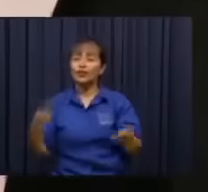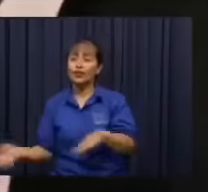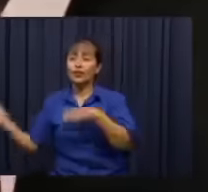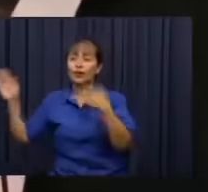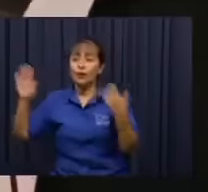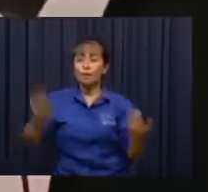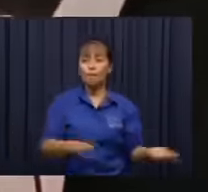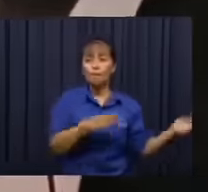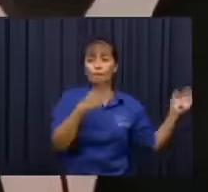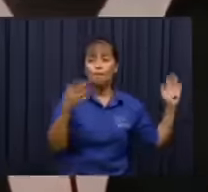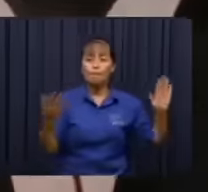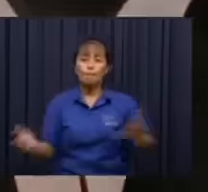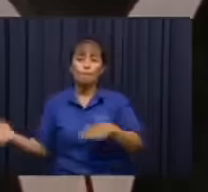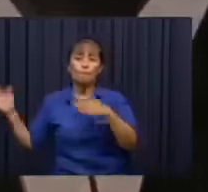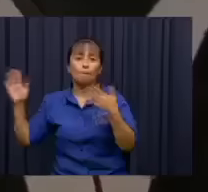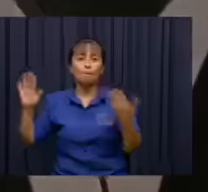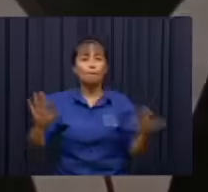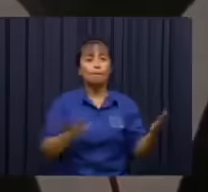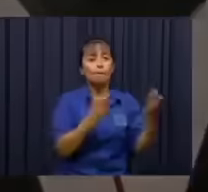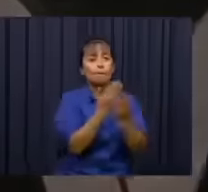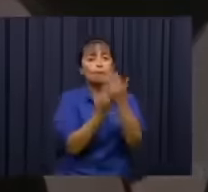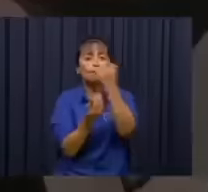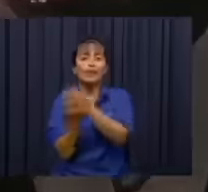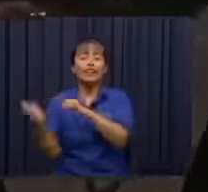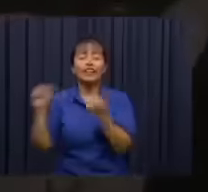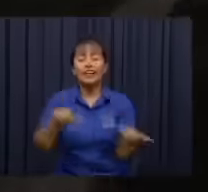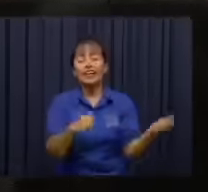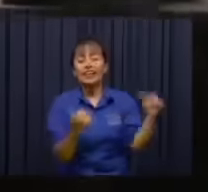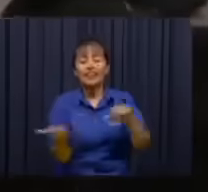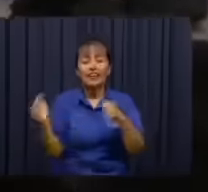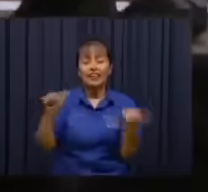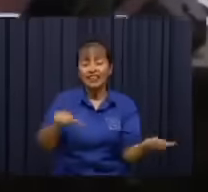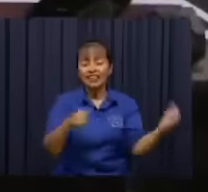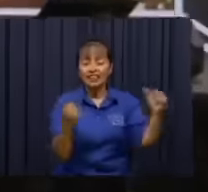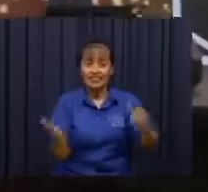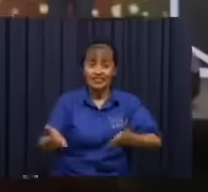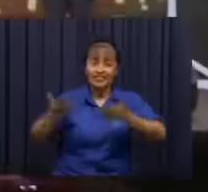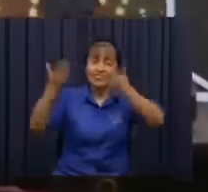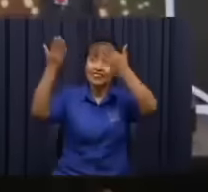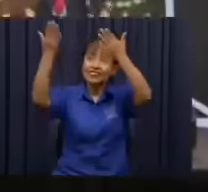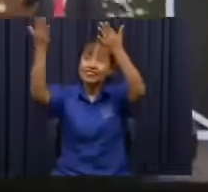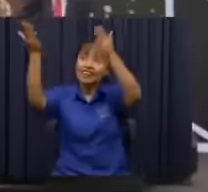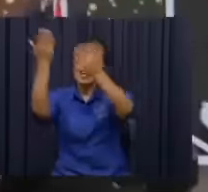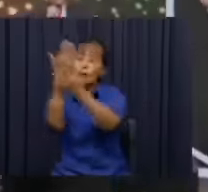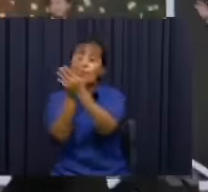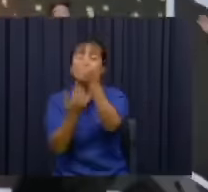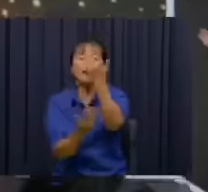Señor. Traigo mis manos llenas de alabanza.